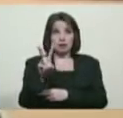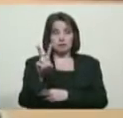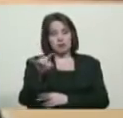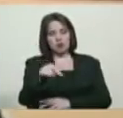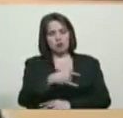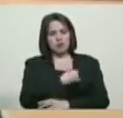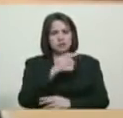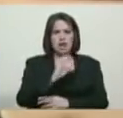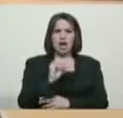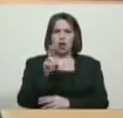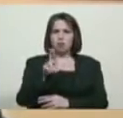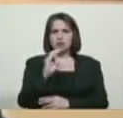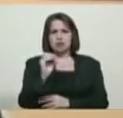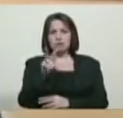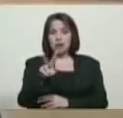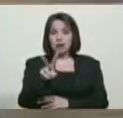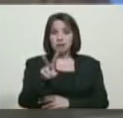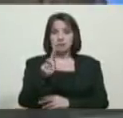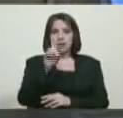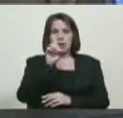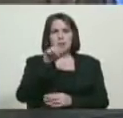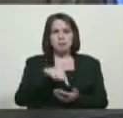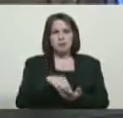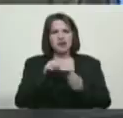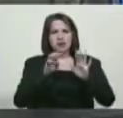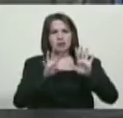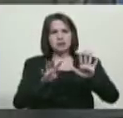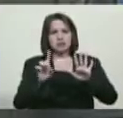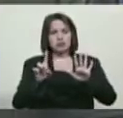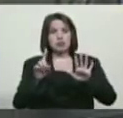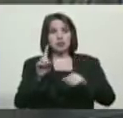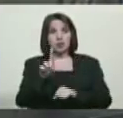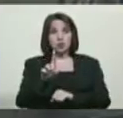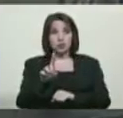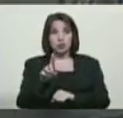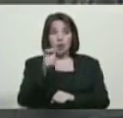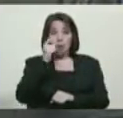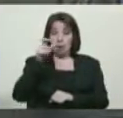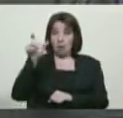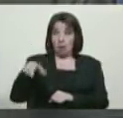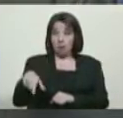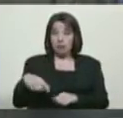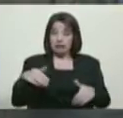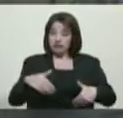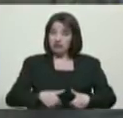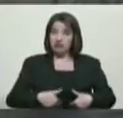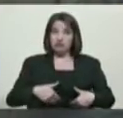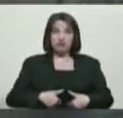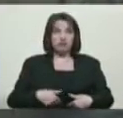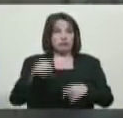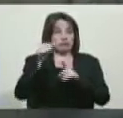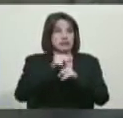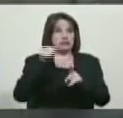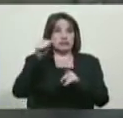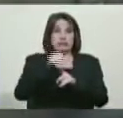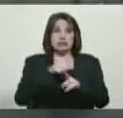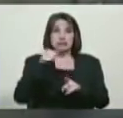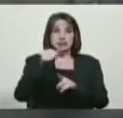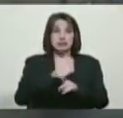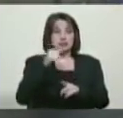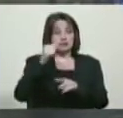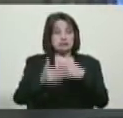en 1961. Alí Rodríguez es un gran luchador, que en su